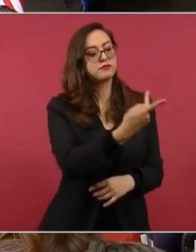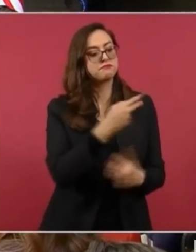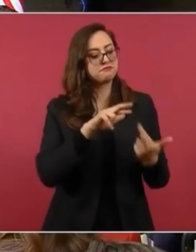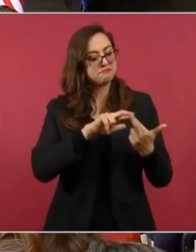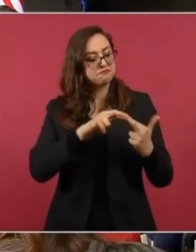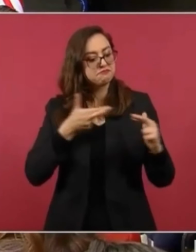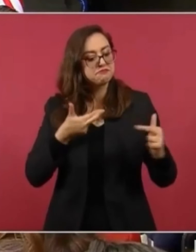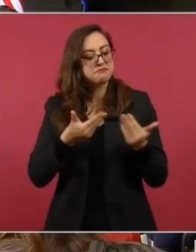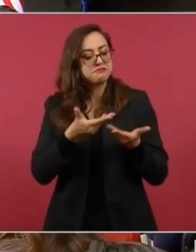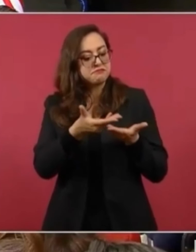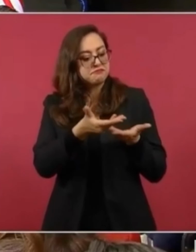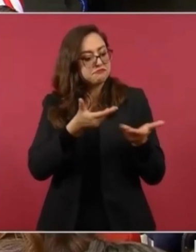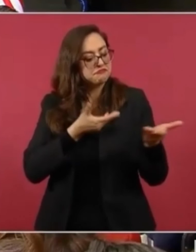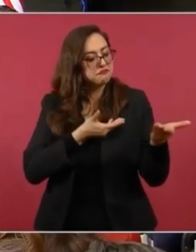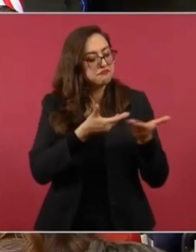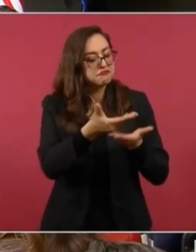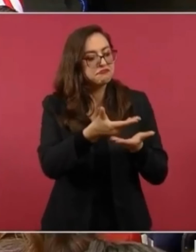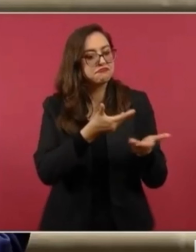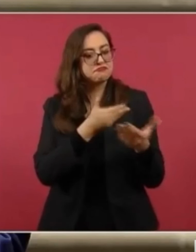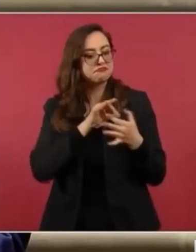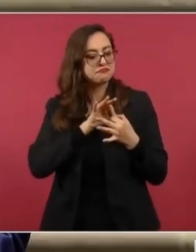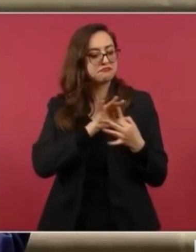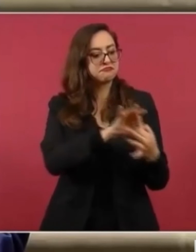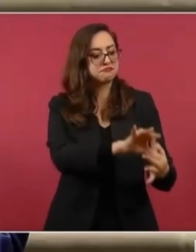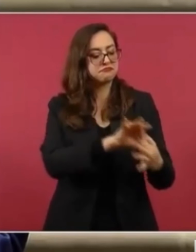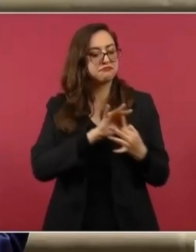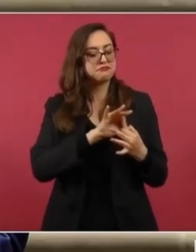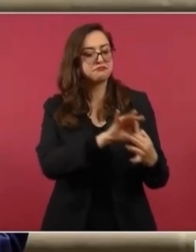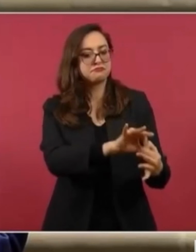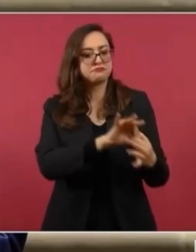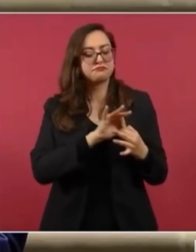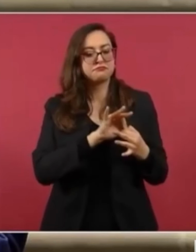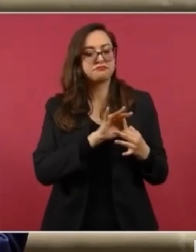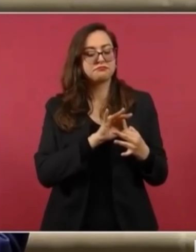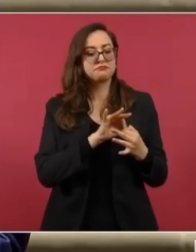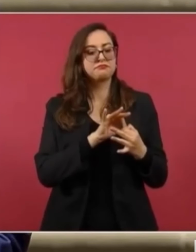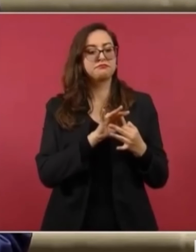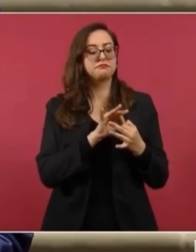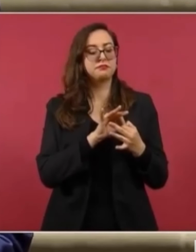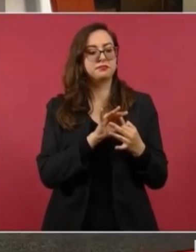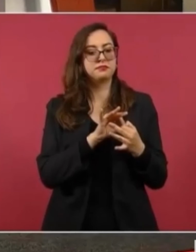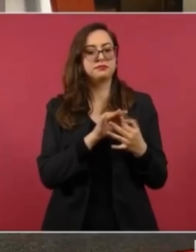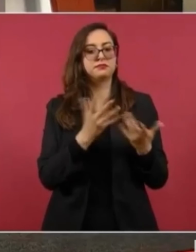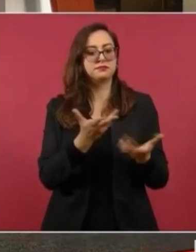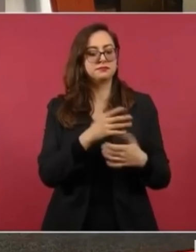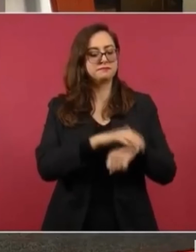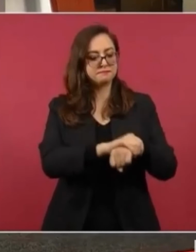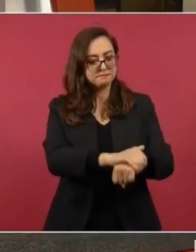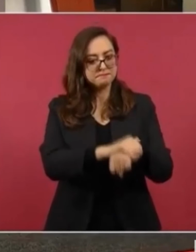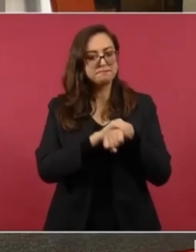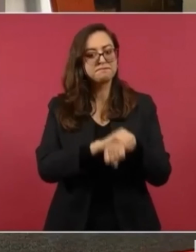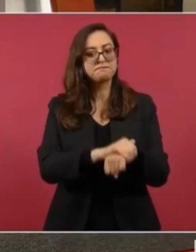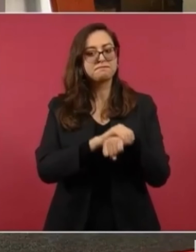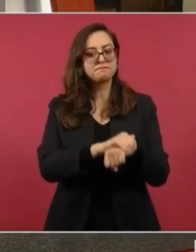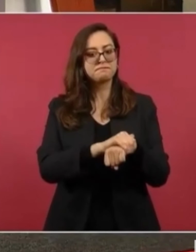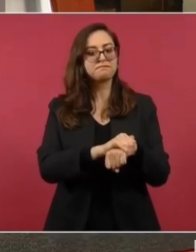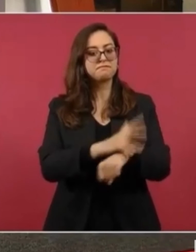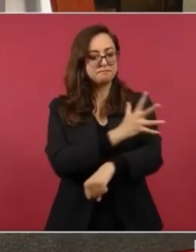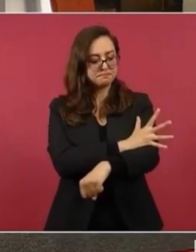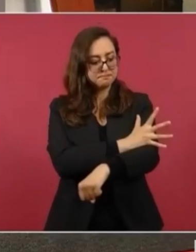cooperación, de amistad